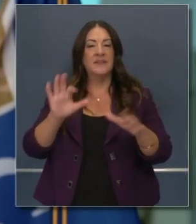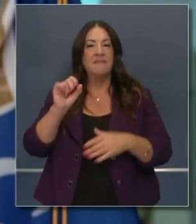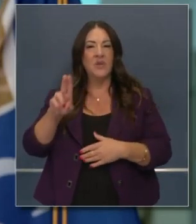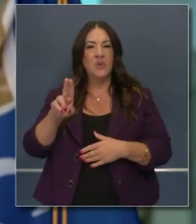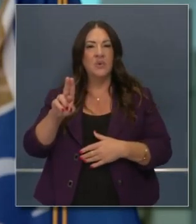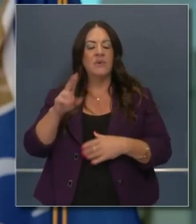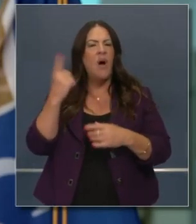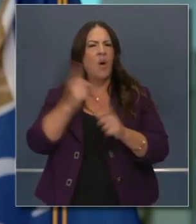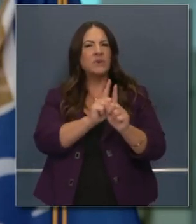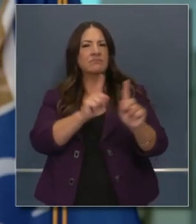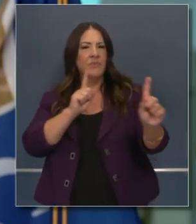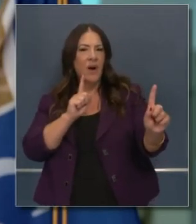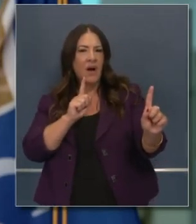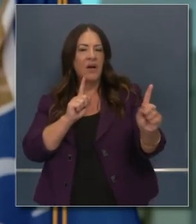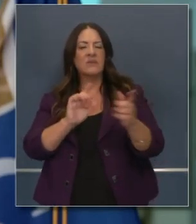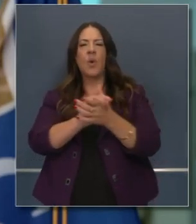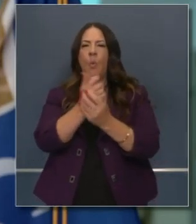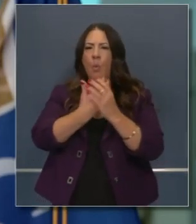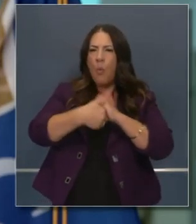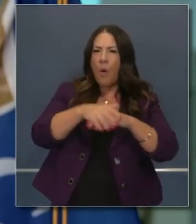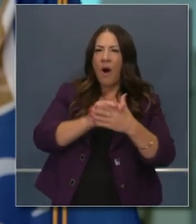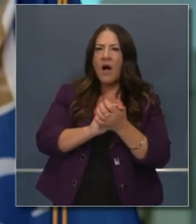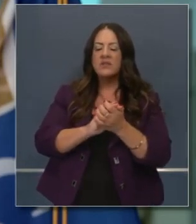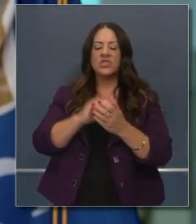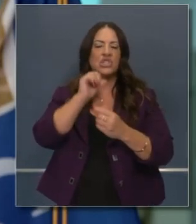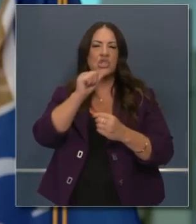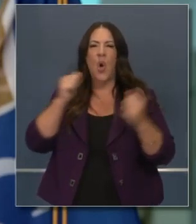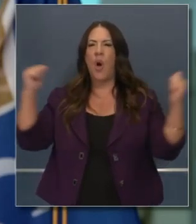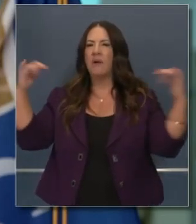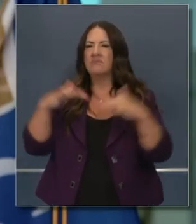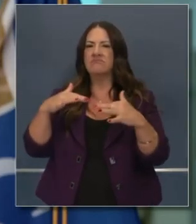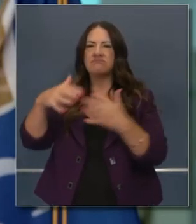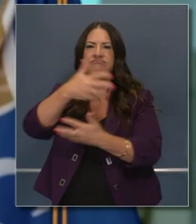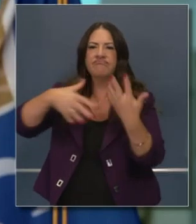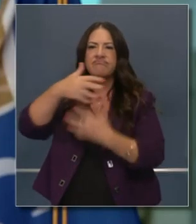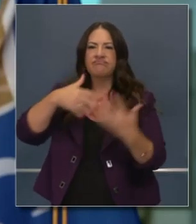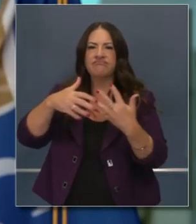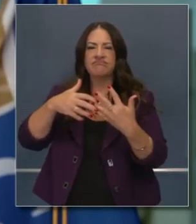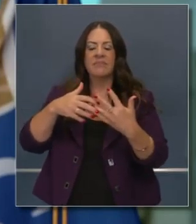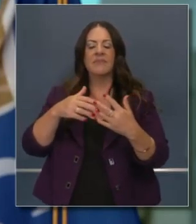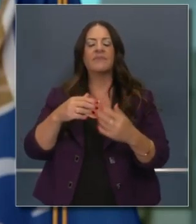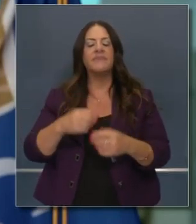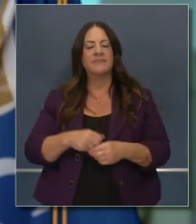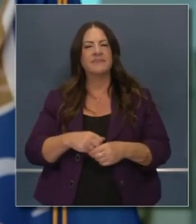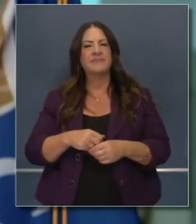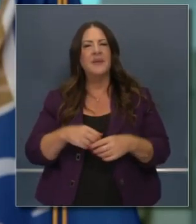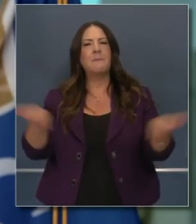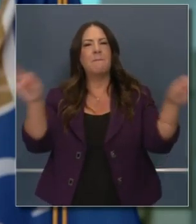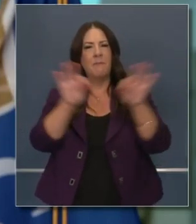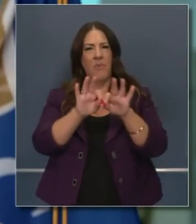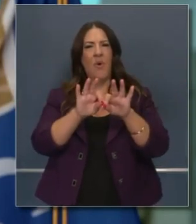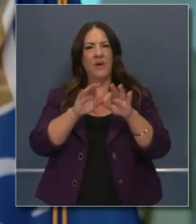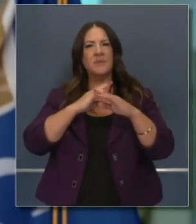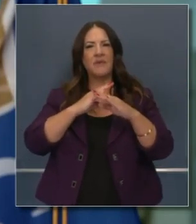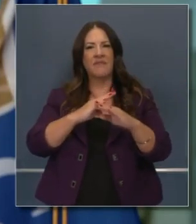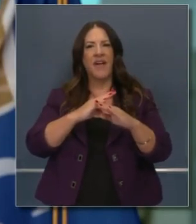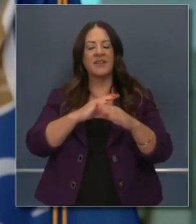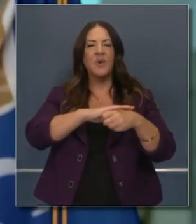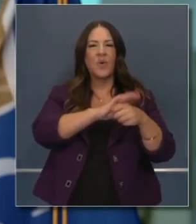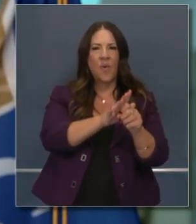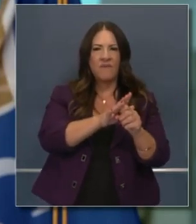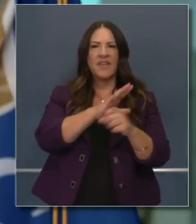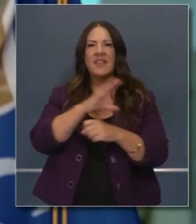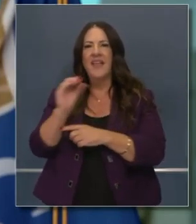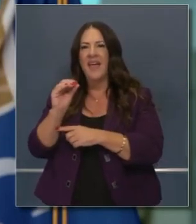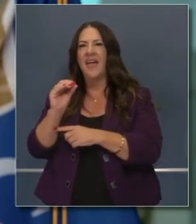se ha mermado la propagación de influenza y lavándose las manos, reduciendo su contacto con otras personas,